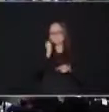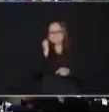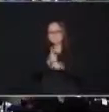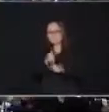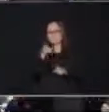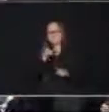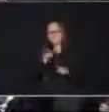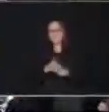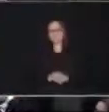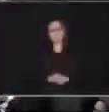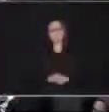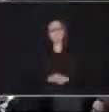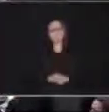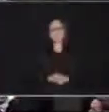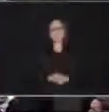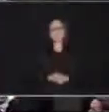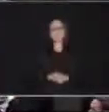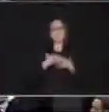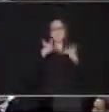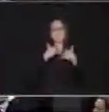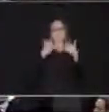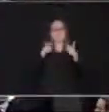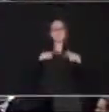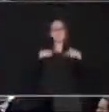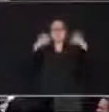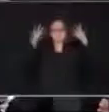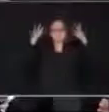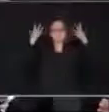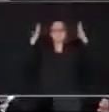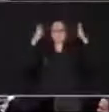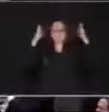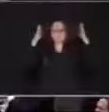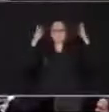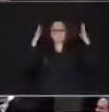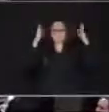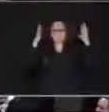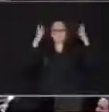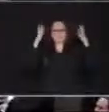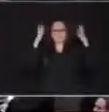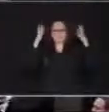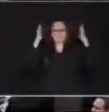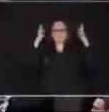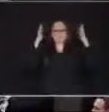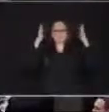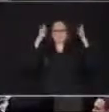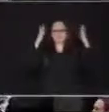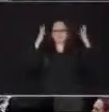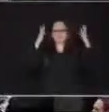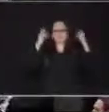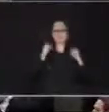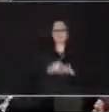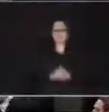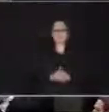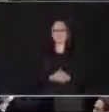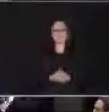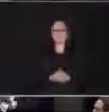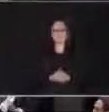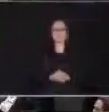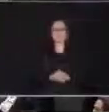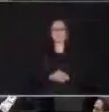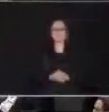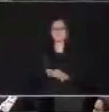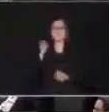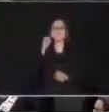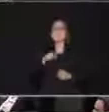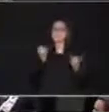centro, o sea, el corazón de la manzana, que podríamos decir es él, quiere que la manzana se restaure, ¿se va a poder restaurar? A mí me gustaría